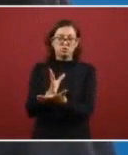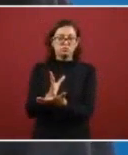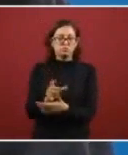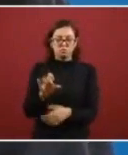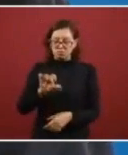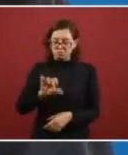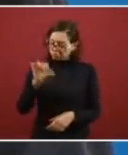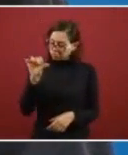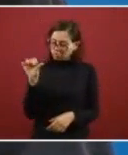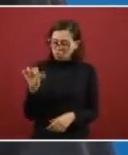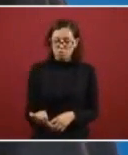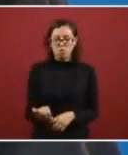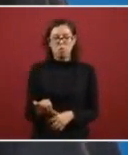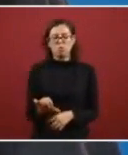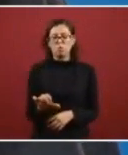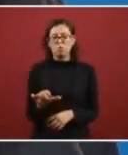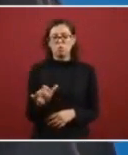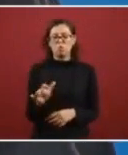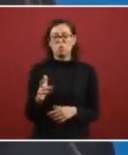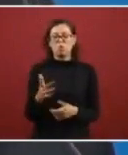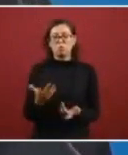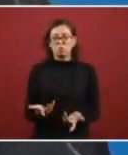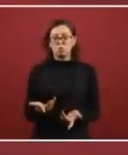tener la